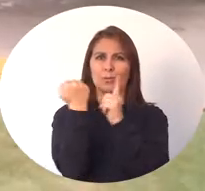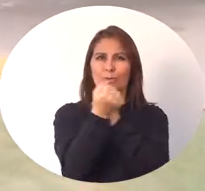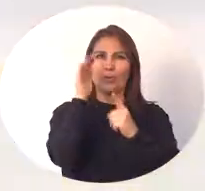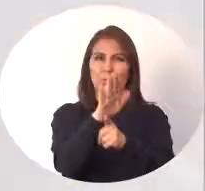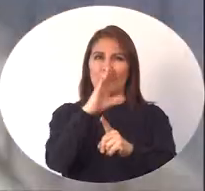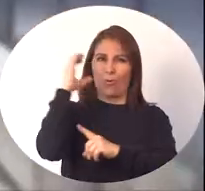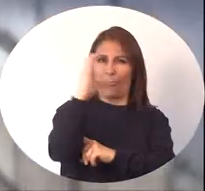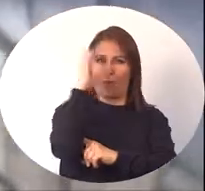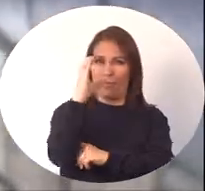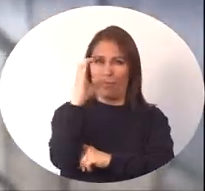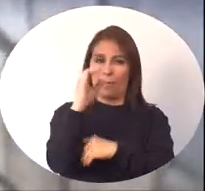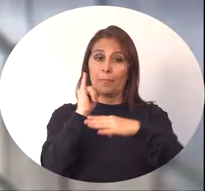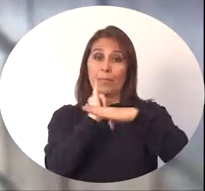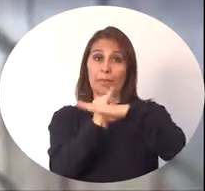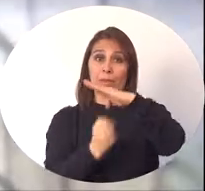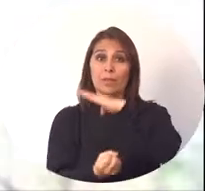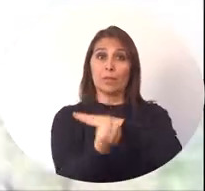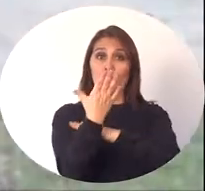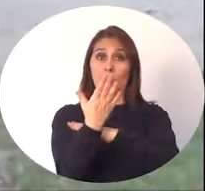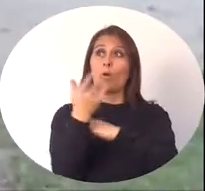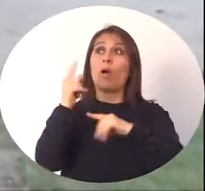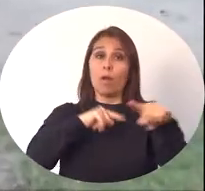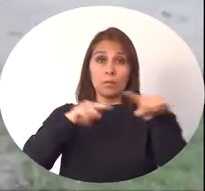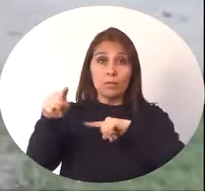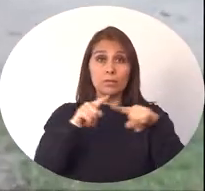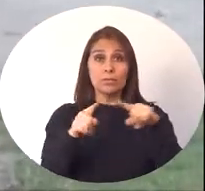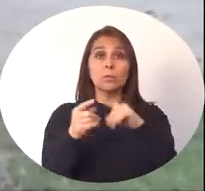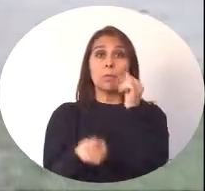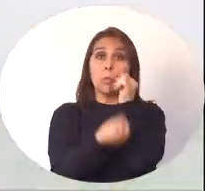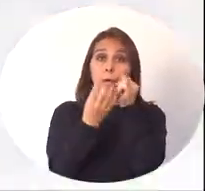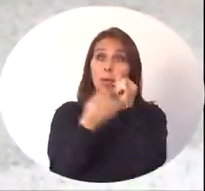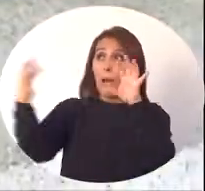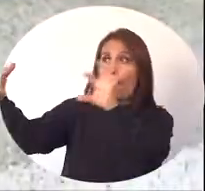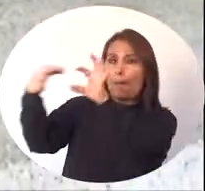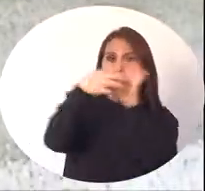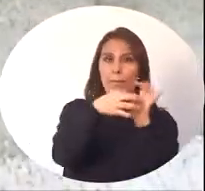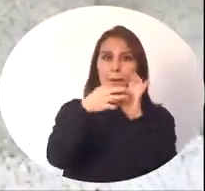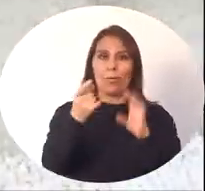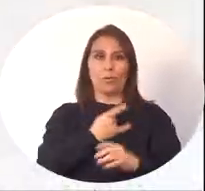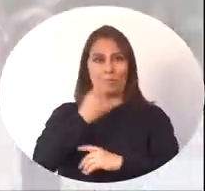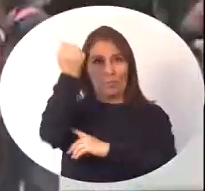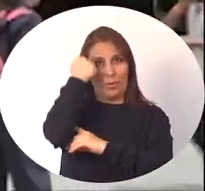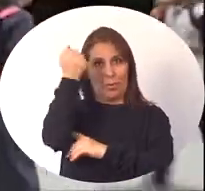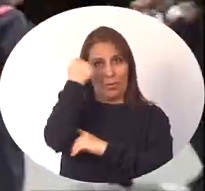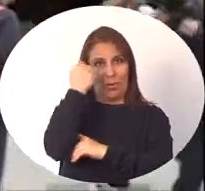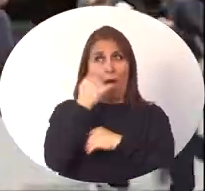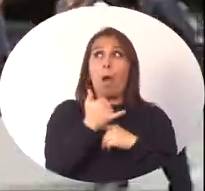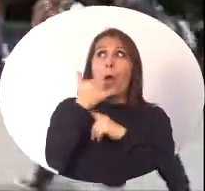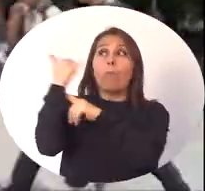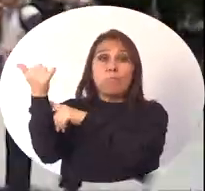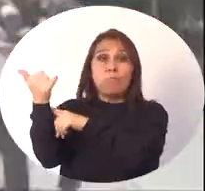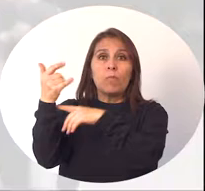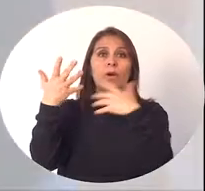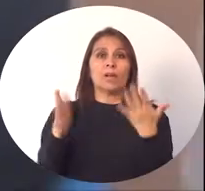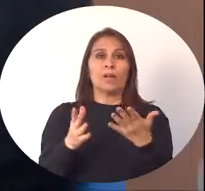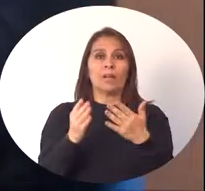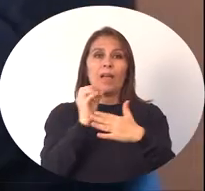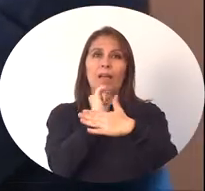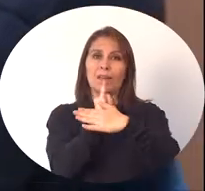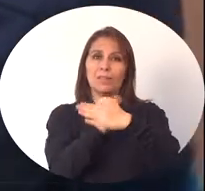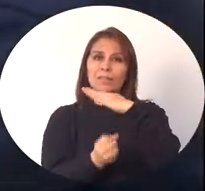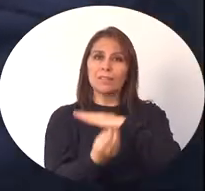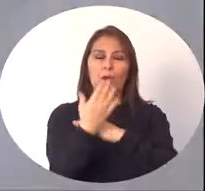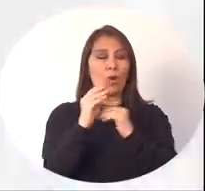El Instituto Pedagógico Nacional se articula como una unidad académica administrativa de la Universidad Pedagógica Nacional, como un espacio